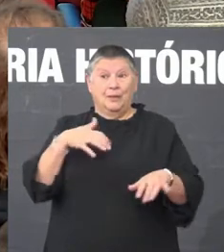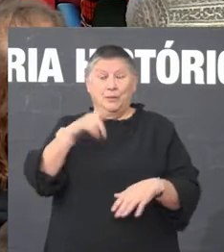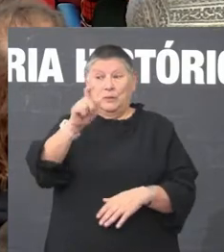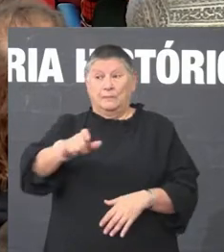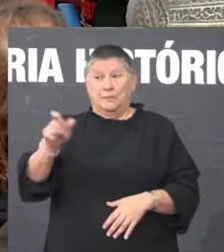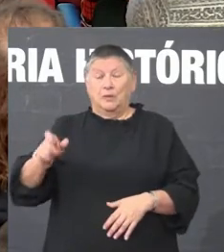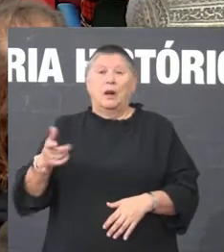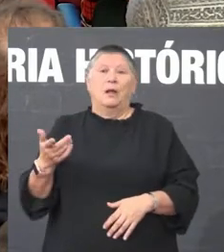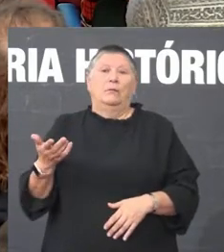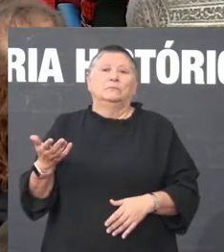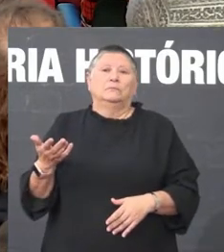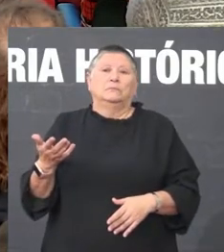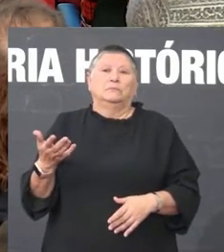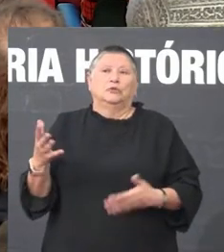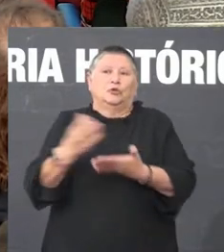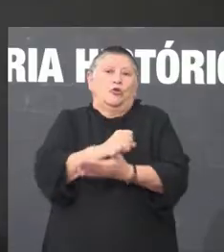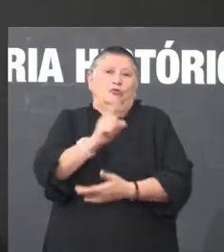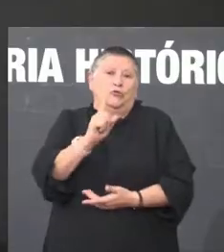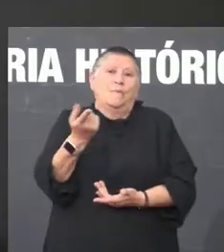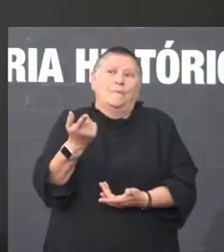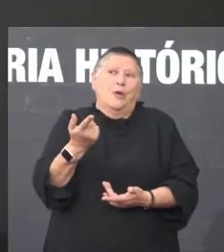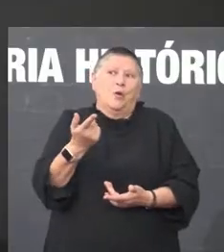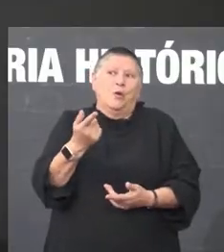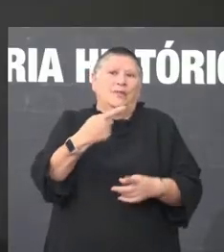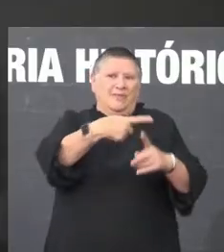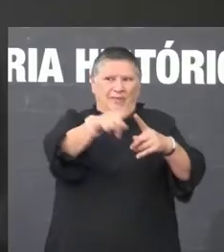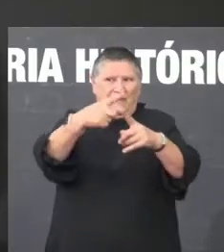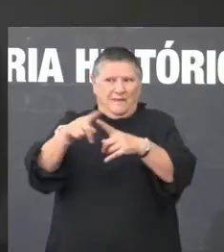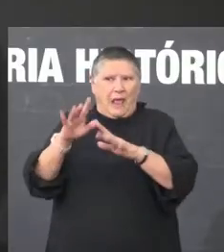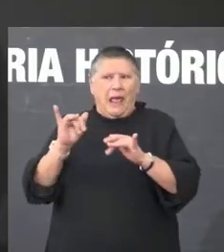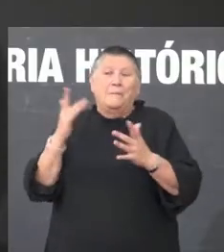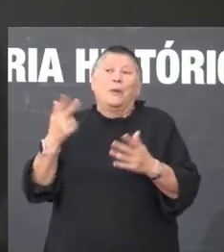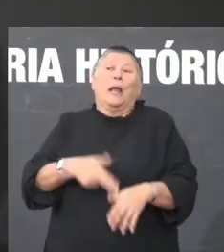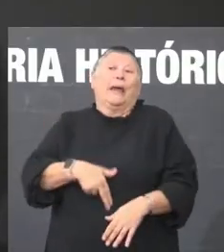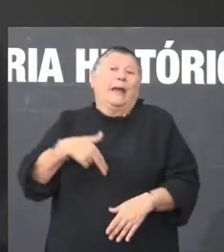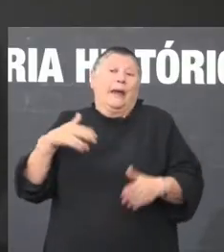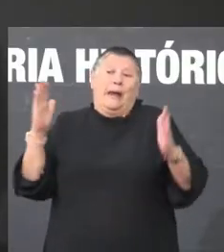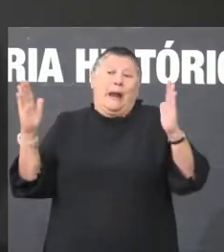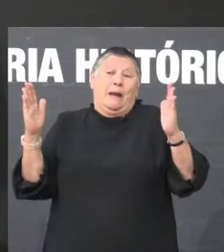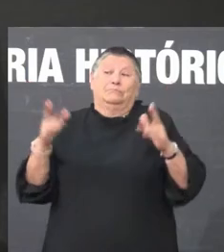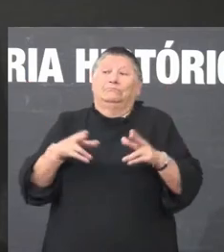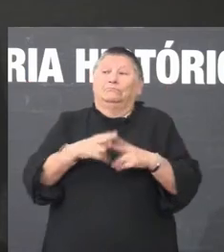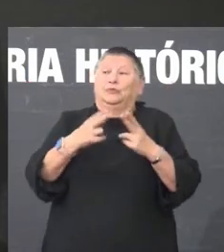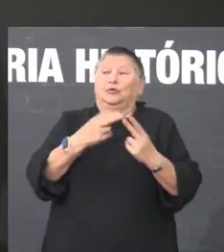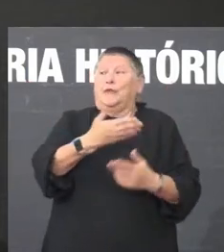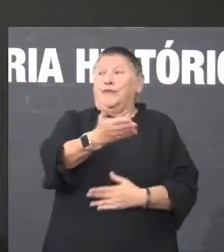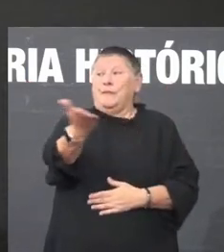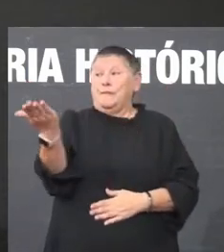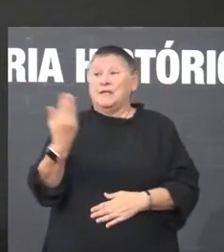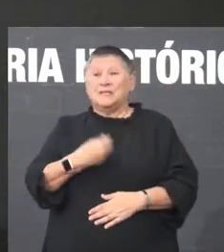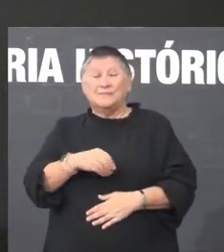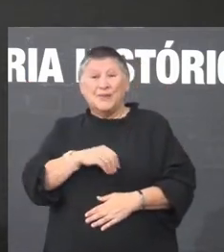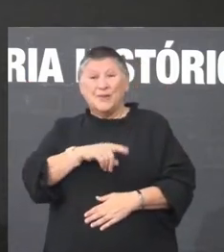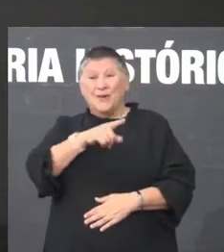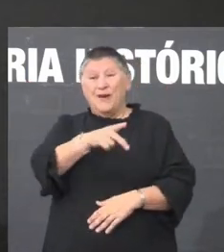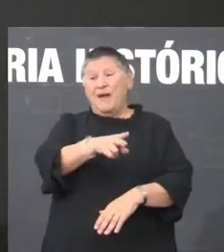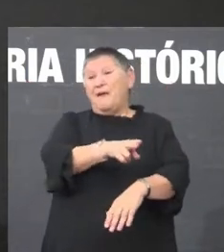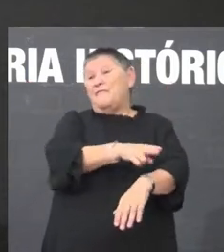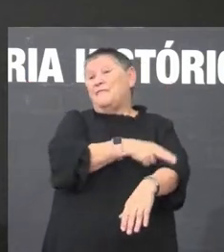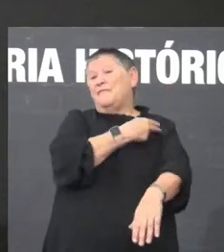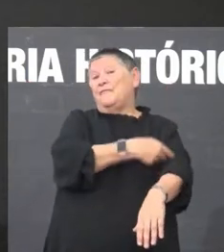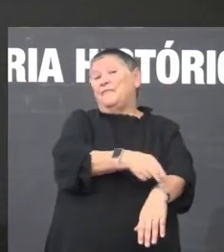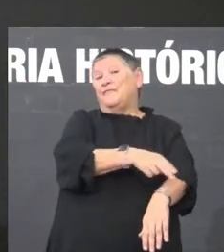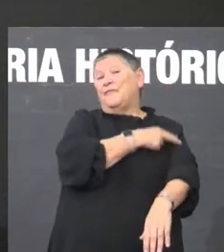claro, todos somos personas diferentes, etcétera, pero en general la sociedad española, ¿no? Franco